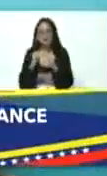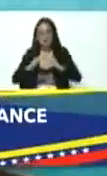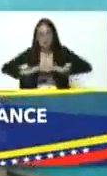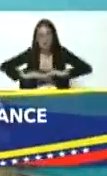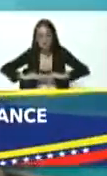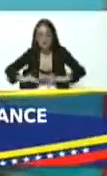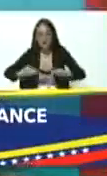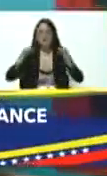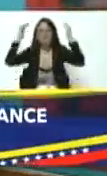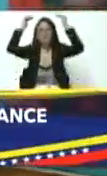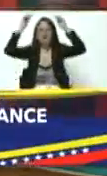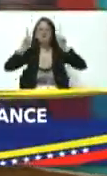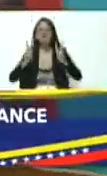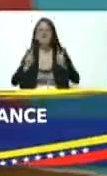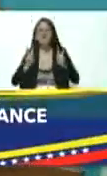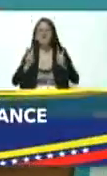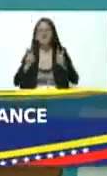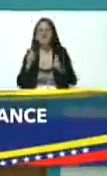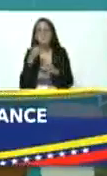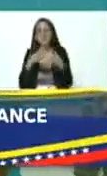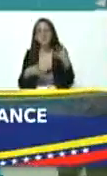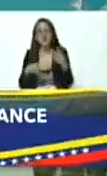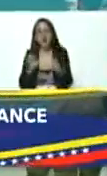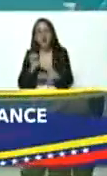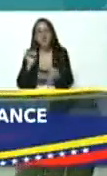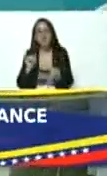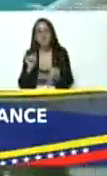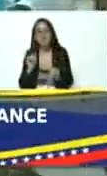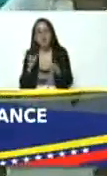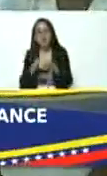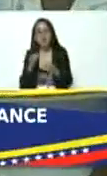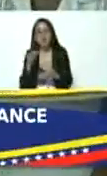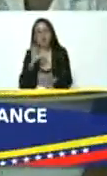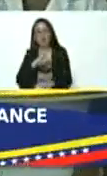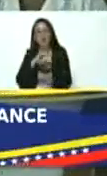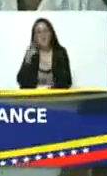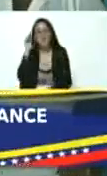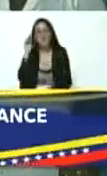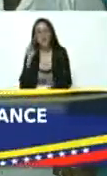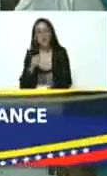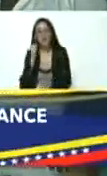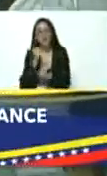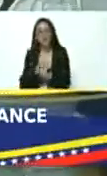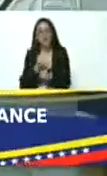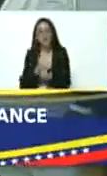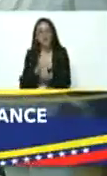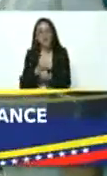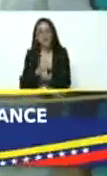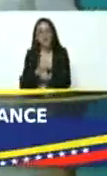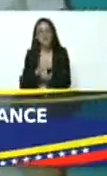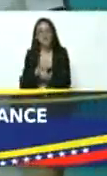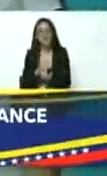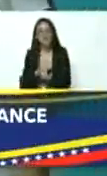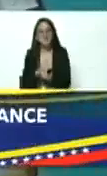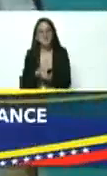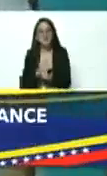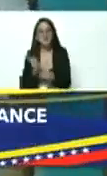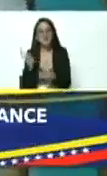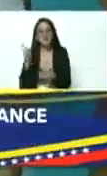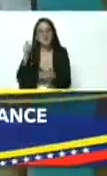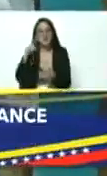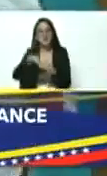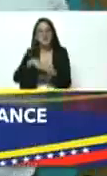asfáltico, tejas nuevas que nos han llegado de los materiales de las bricomiles. Y bueno, y ha sido un trabajo donde cada uno de todos estos integrantes de la